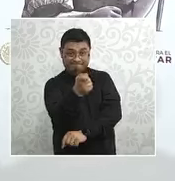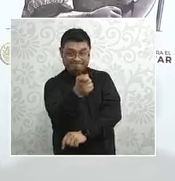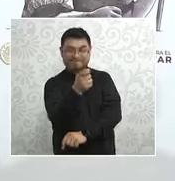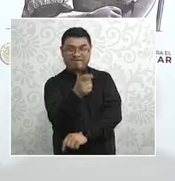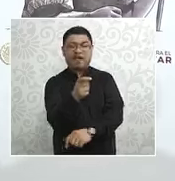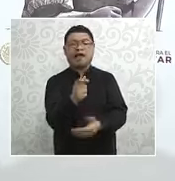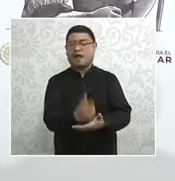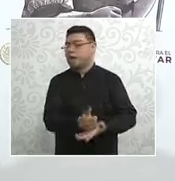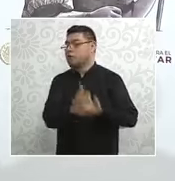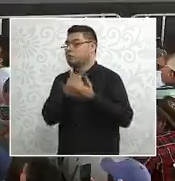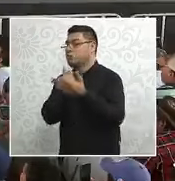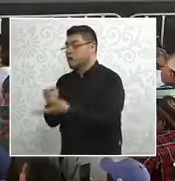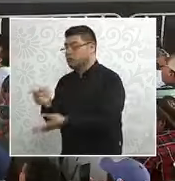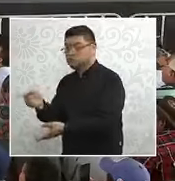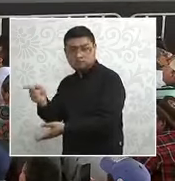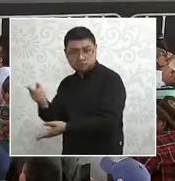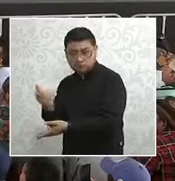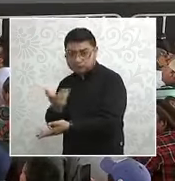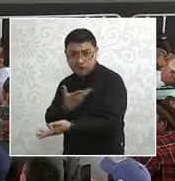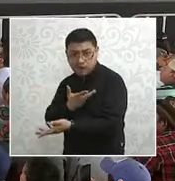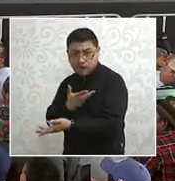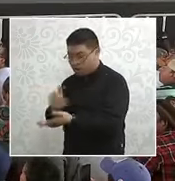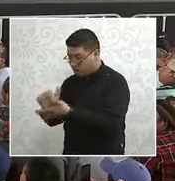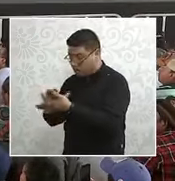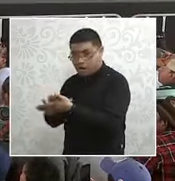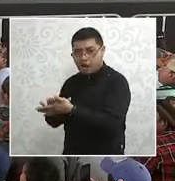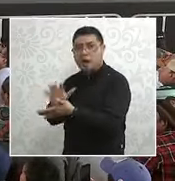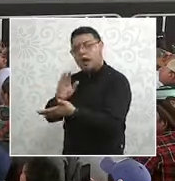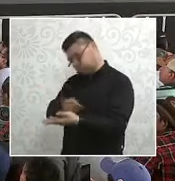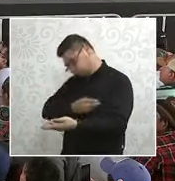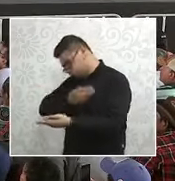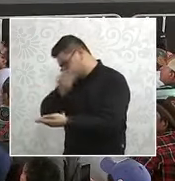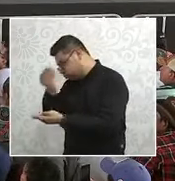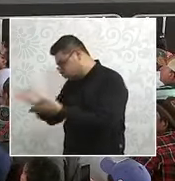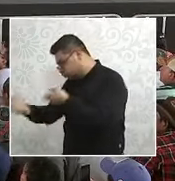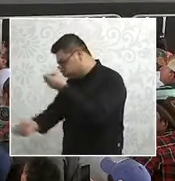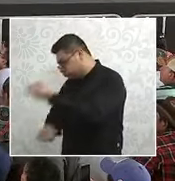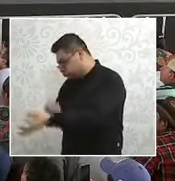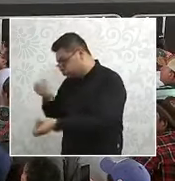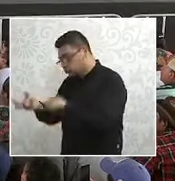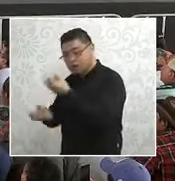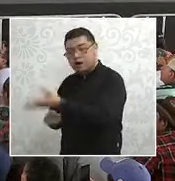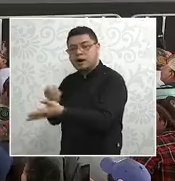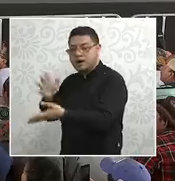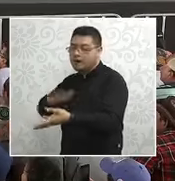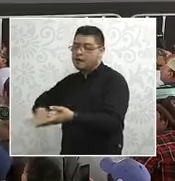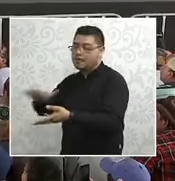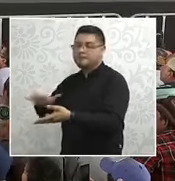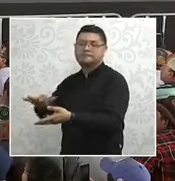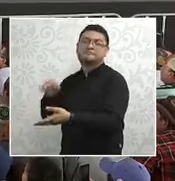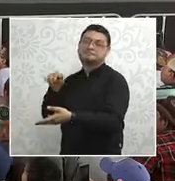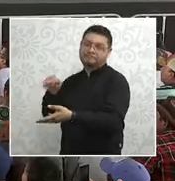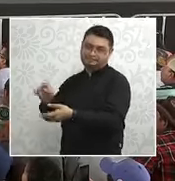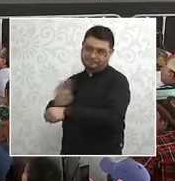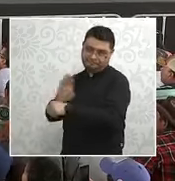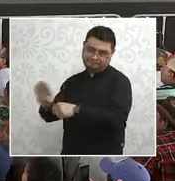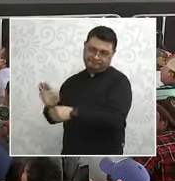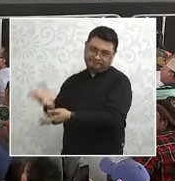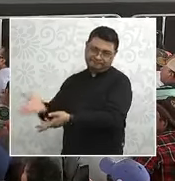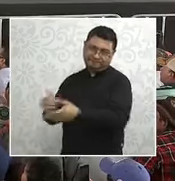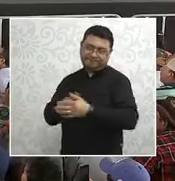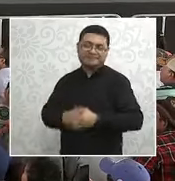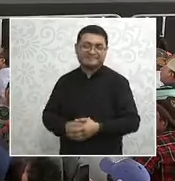que menos tiene Eso significa por el de todos primero los pobres